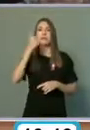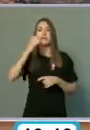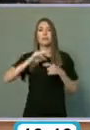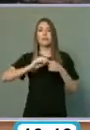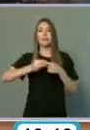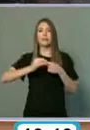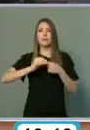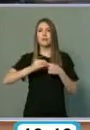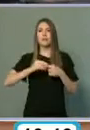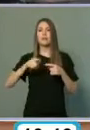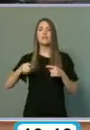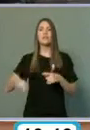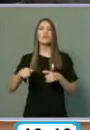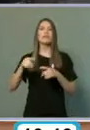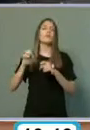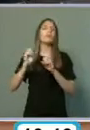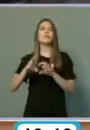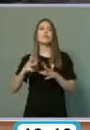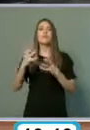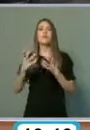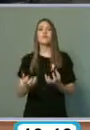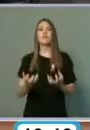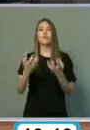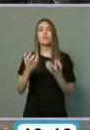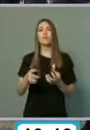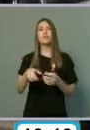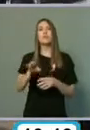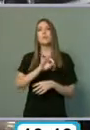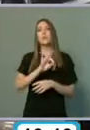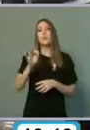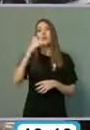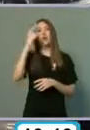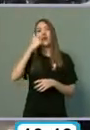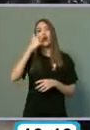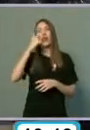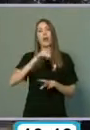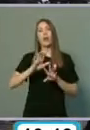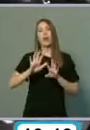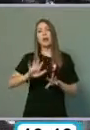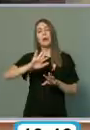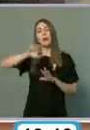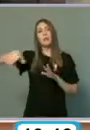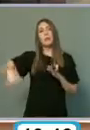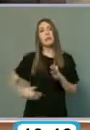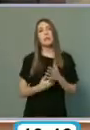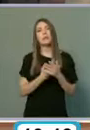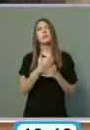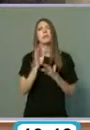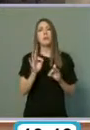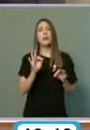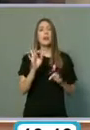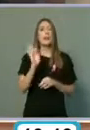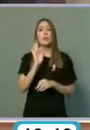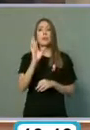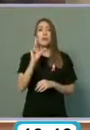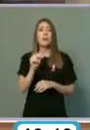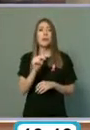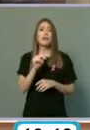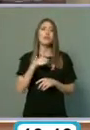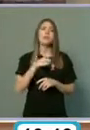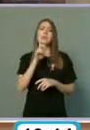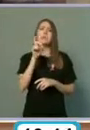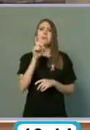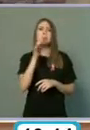poner a remojar, va a dejar, si lo puede dejar en la noche sería lo ideal, si no, no pasa nada. Lo vamos a dejar remojando una media hora, lo vamos